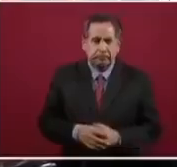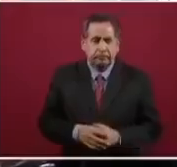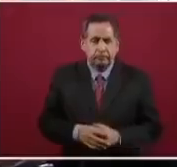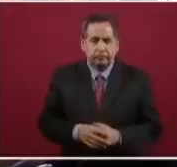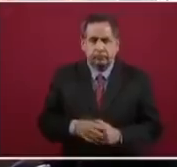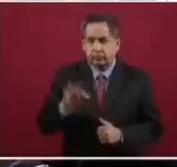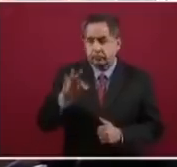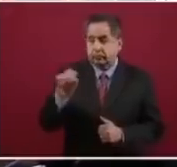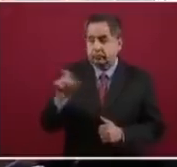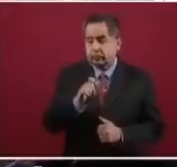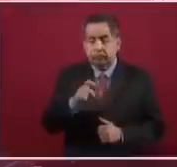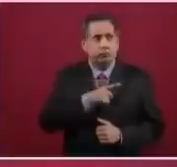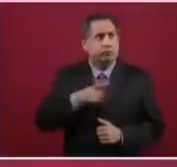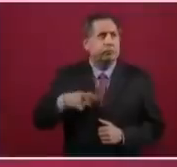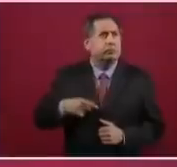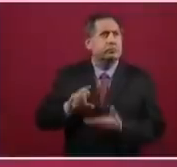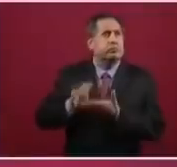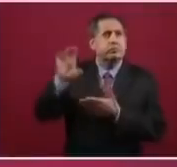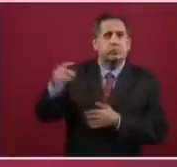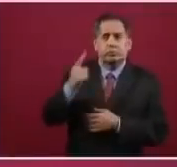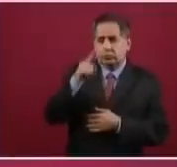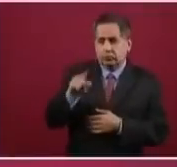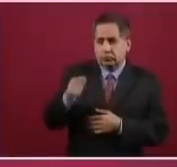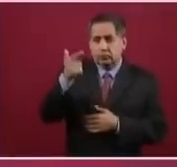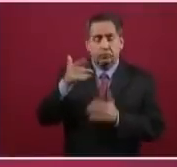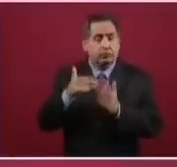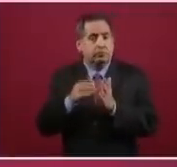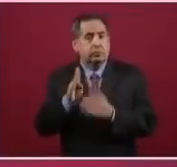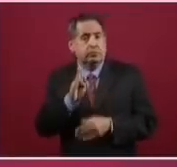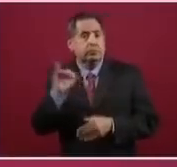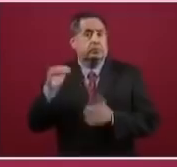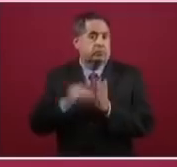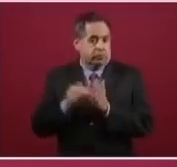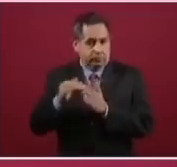foxx la dejo en 1.7 billones